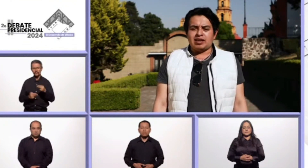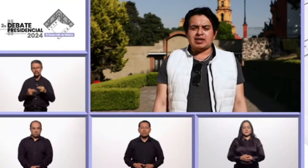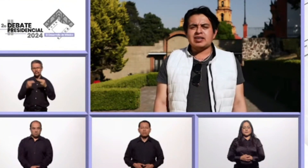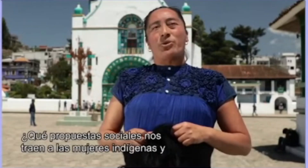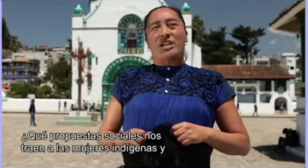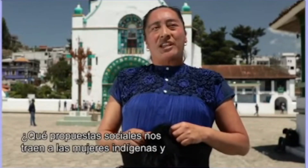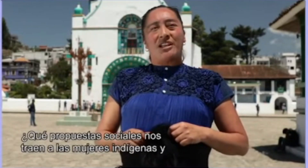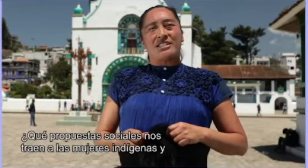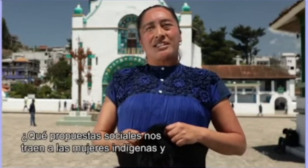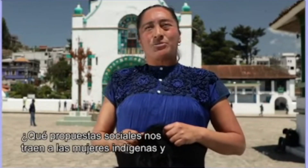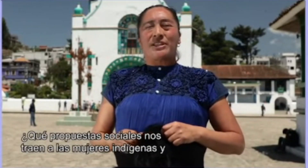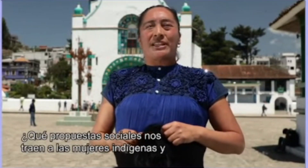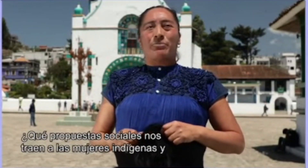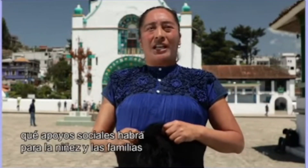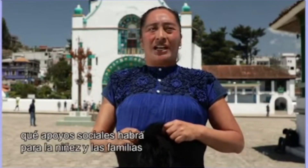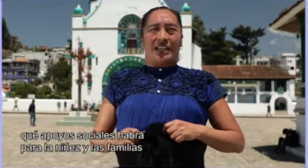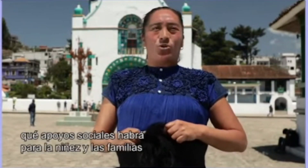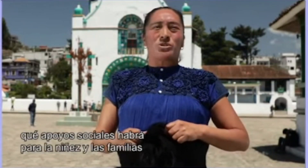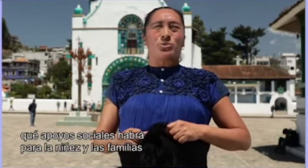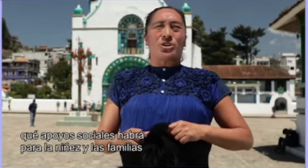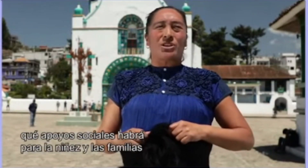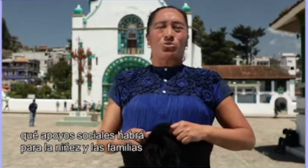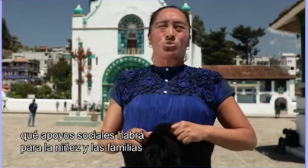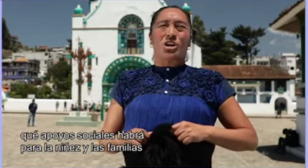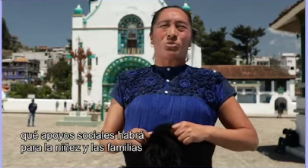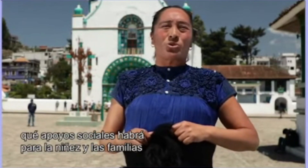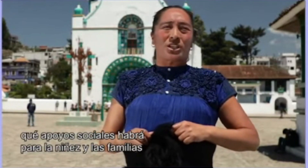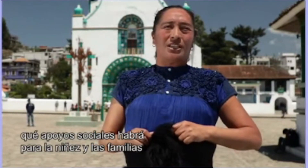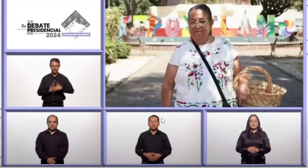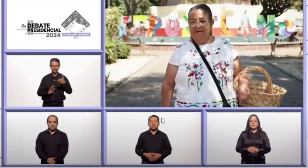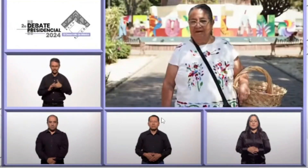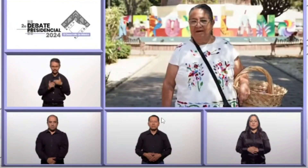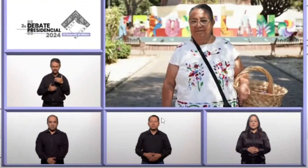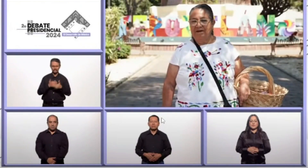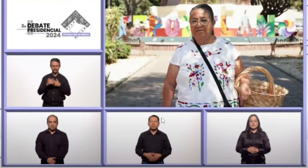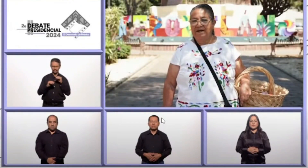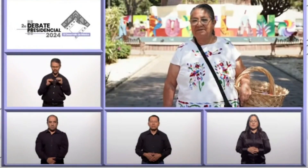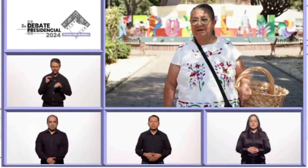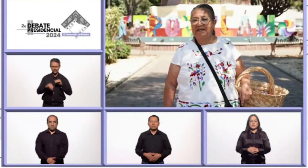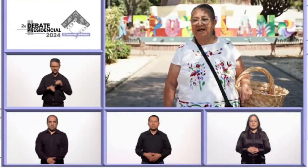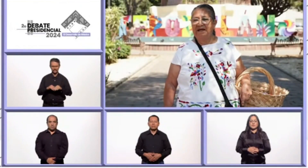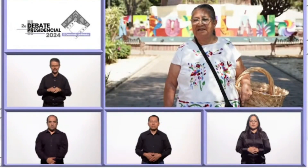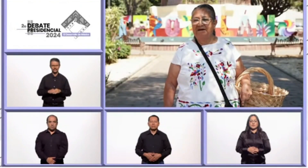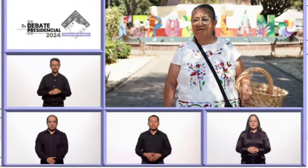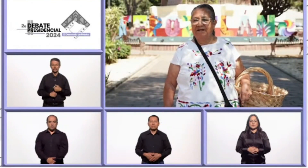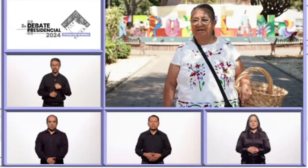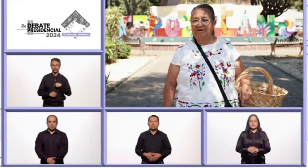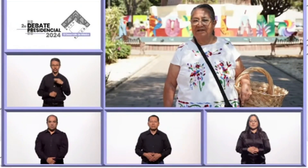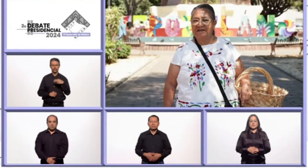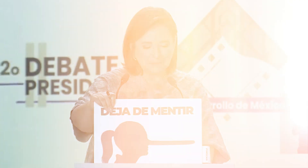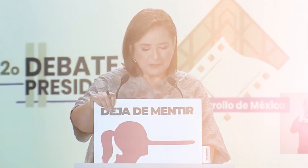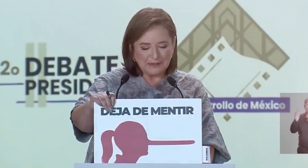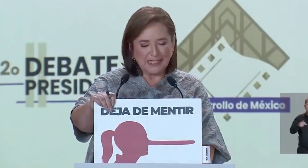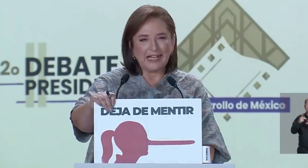formato innovador. Se utilizaron entrevistas videograbadas para permitir que la ciudadanía planteara directamente sus preguntas a los